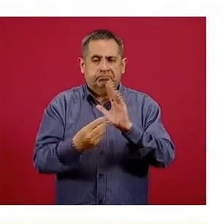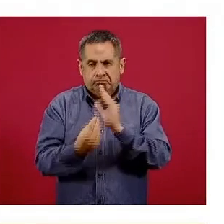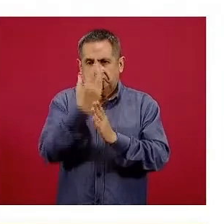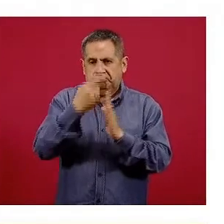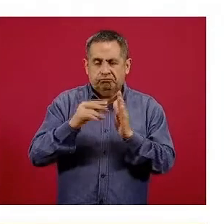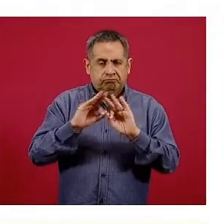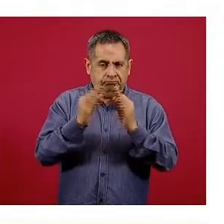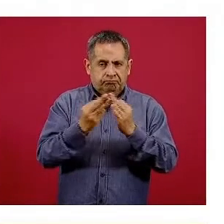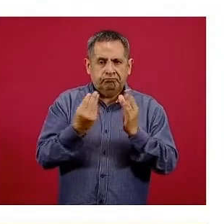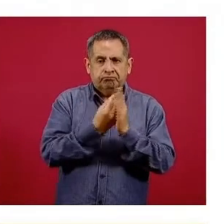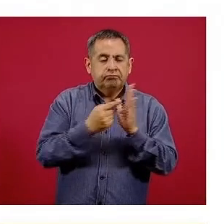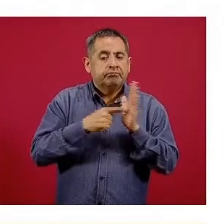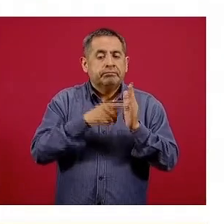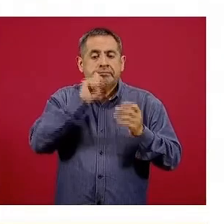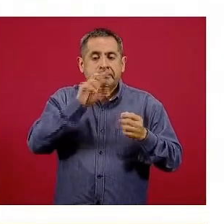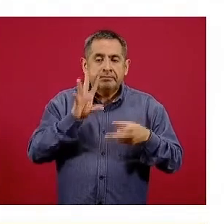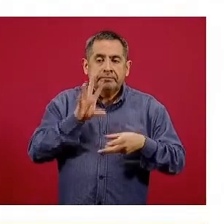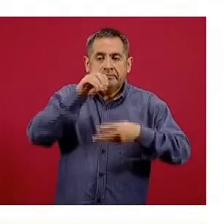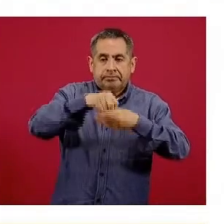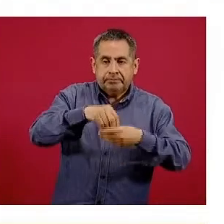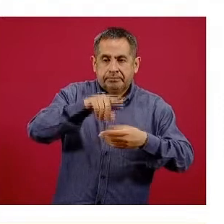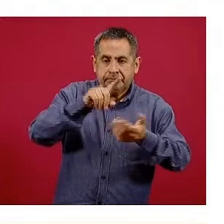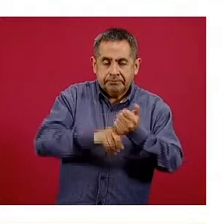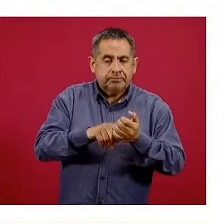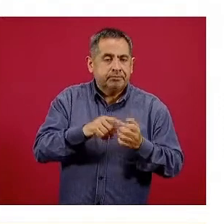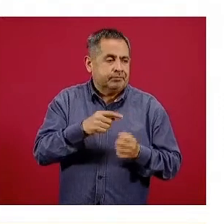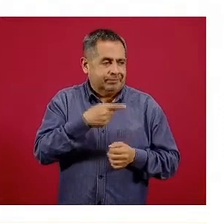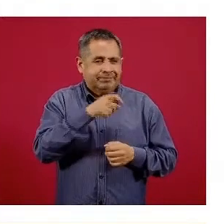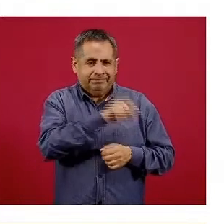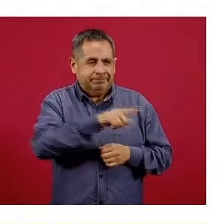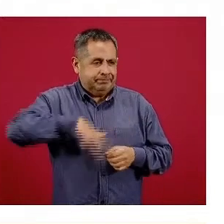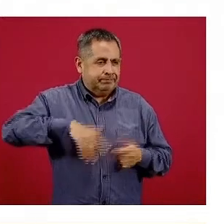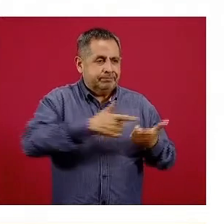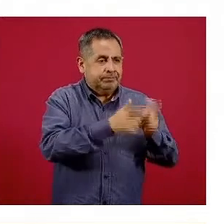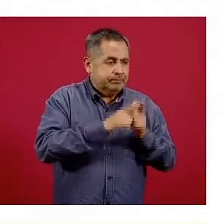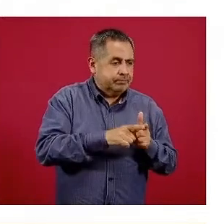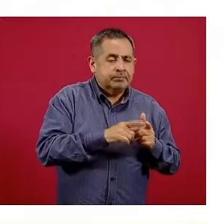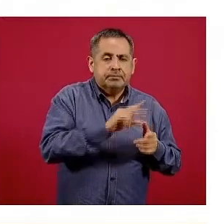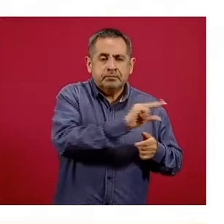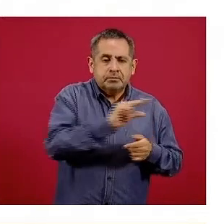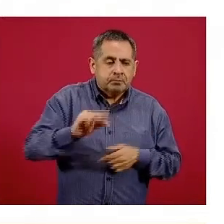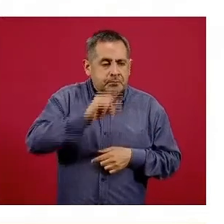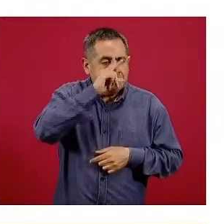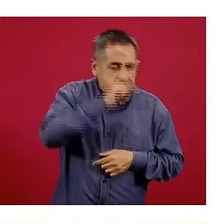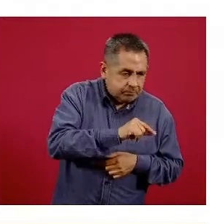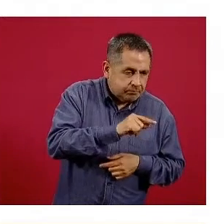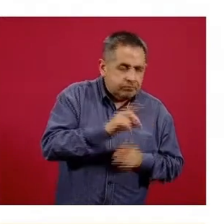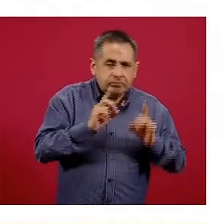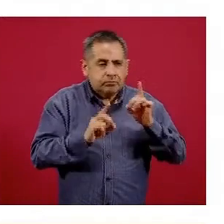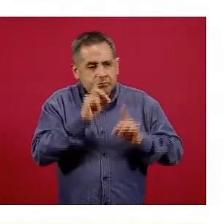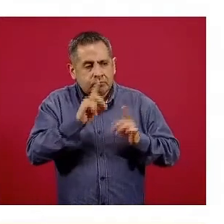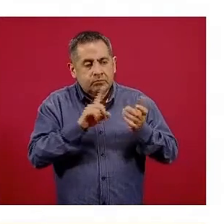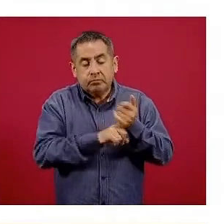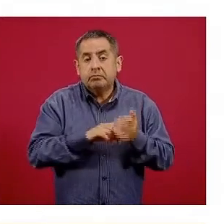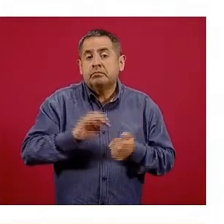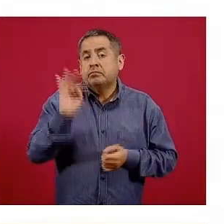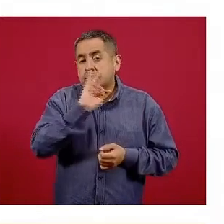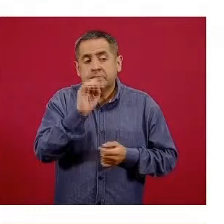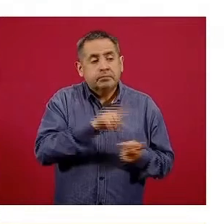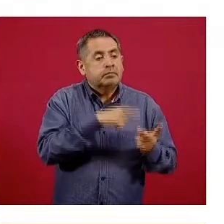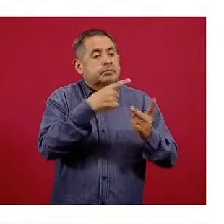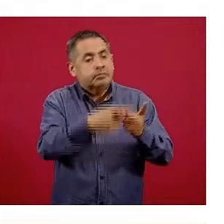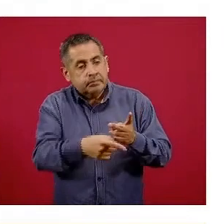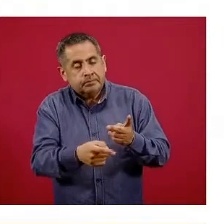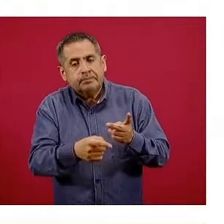que hace es que integra a estos dos grupos, ya no solamente a los aún sospechosos con posibilidad de un